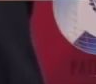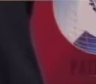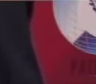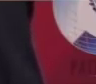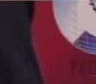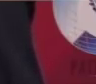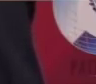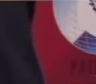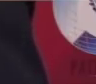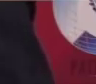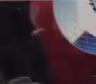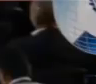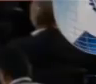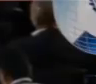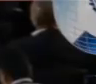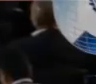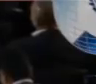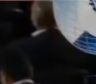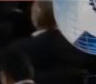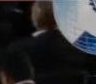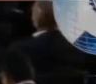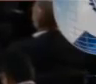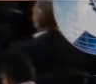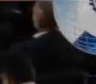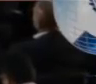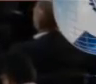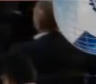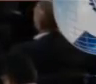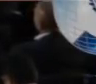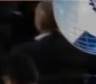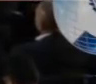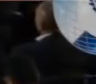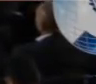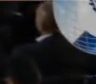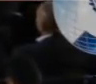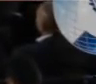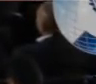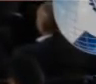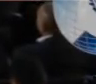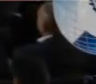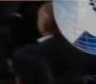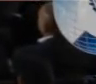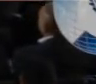Para llevar a cabo este proyecto,